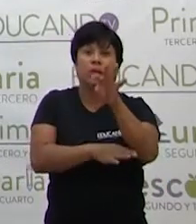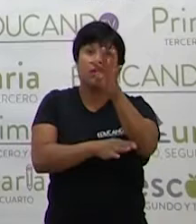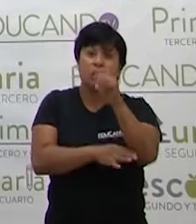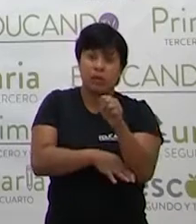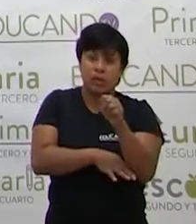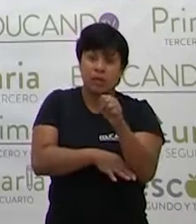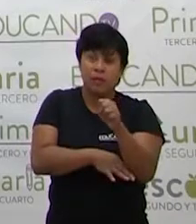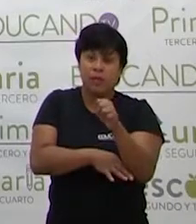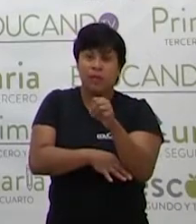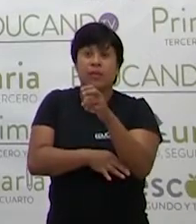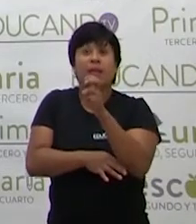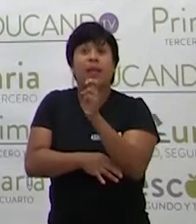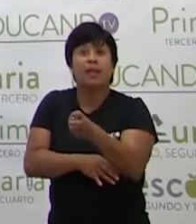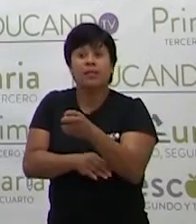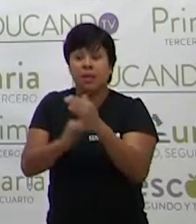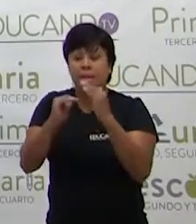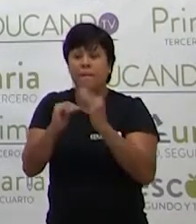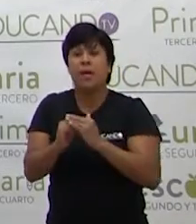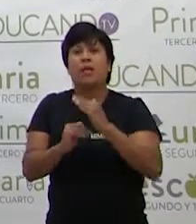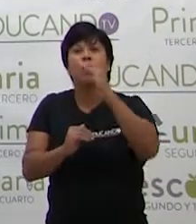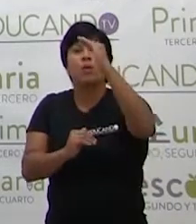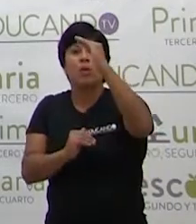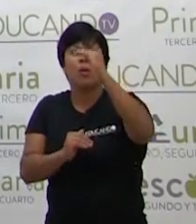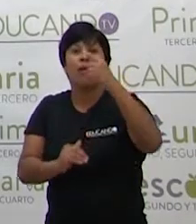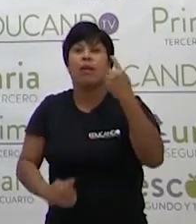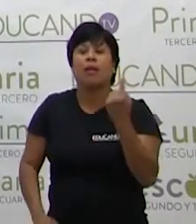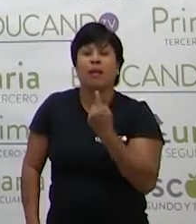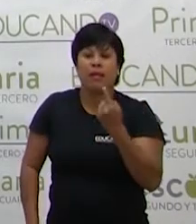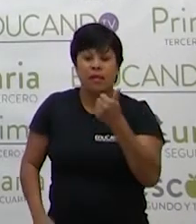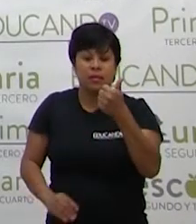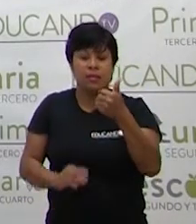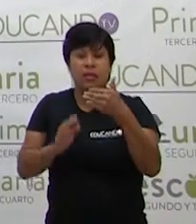6949 es mayor que